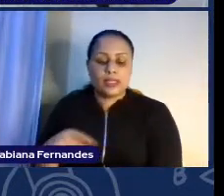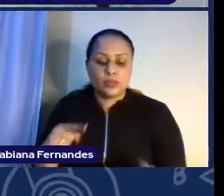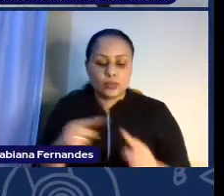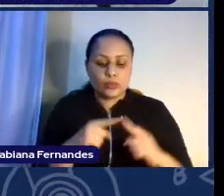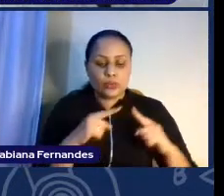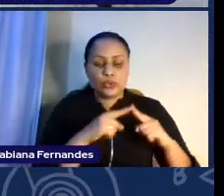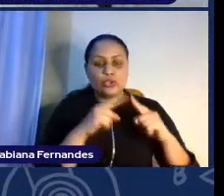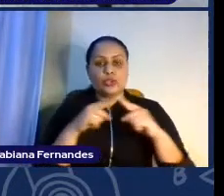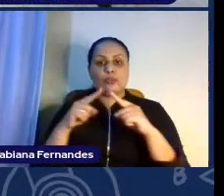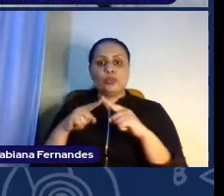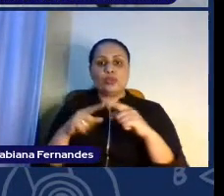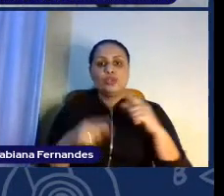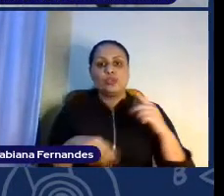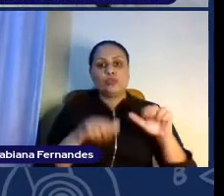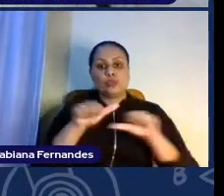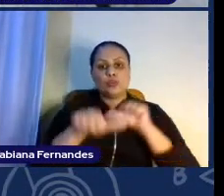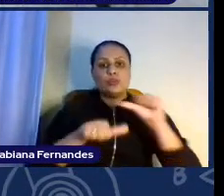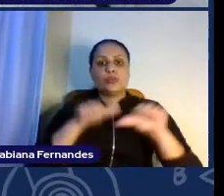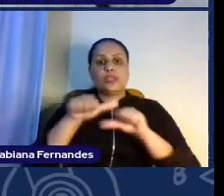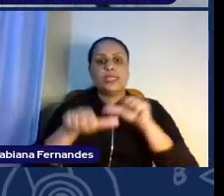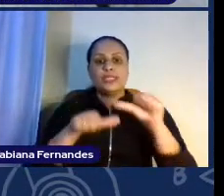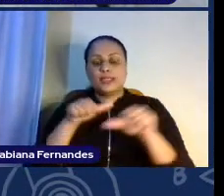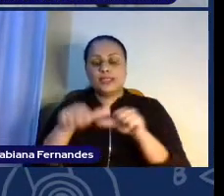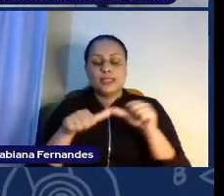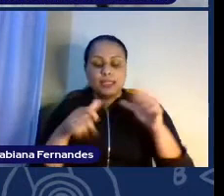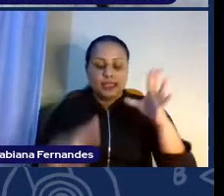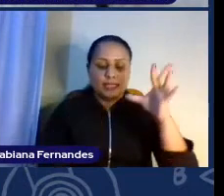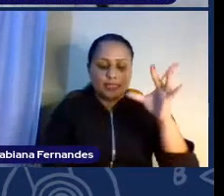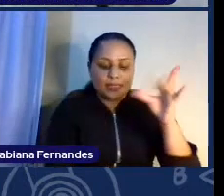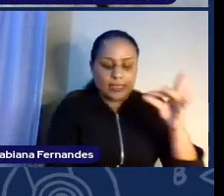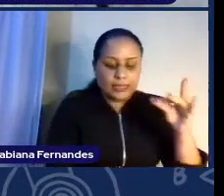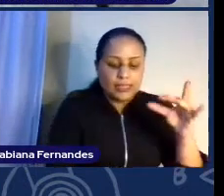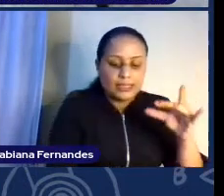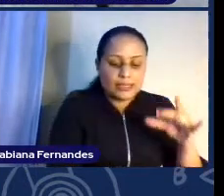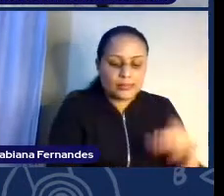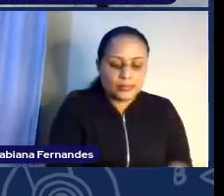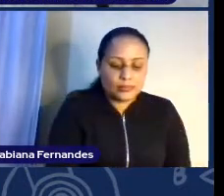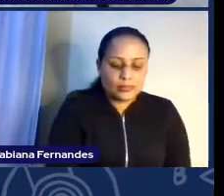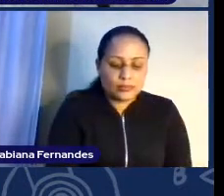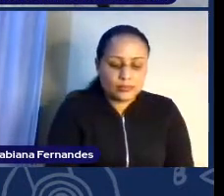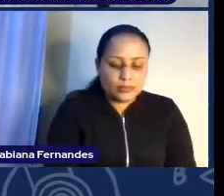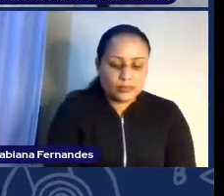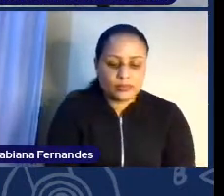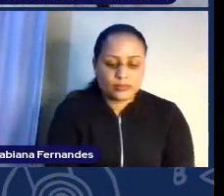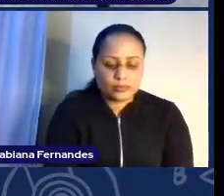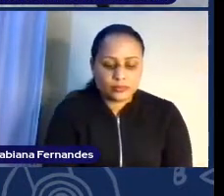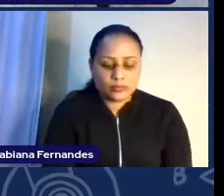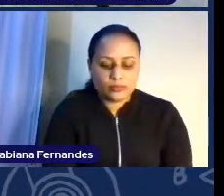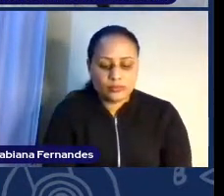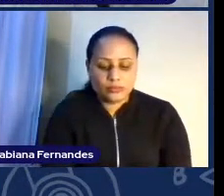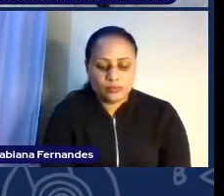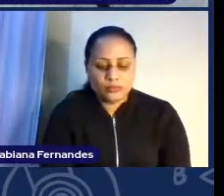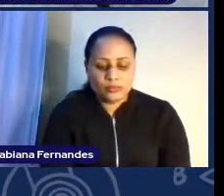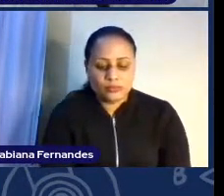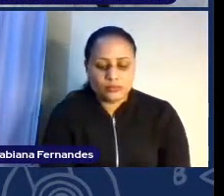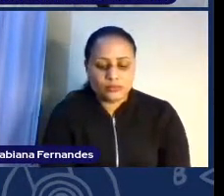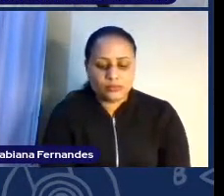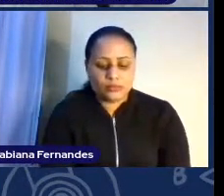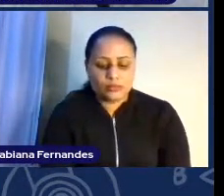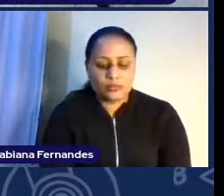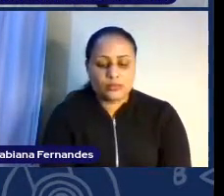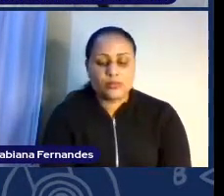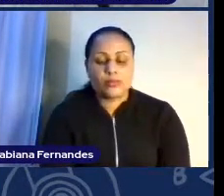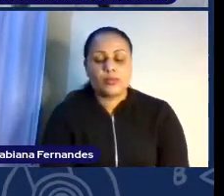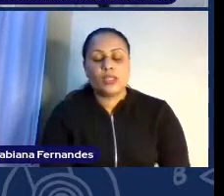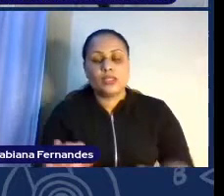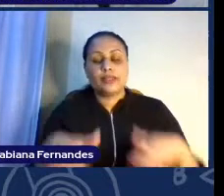Desafortunadamente también en los niños, porque los papás, para entretenerlos, para tranquilizarlos,